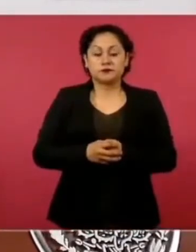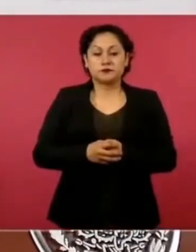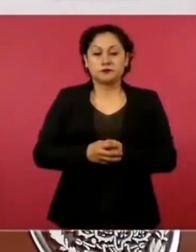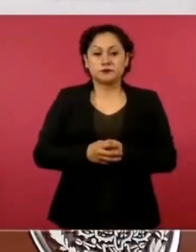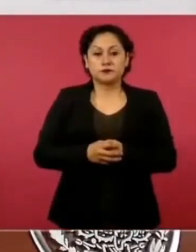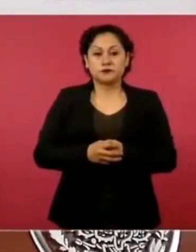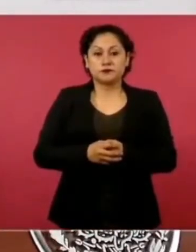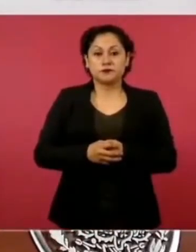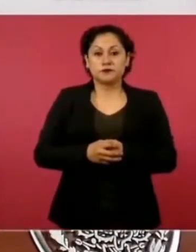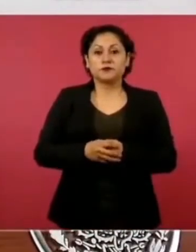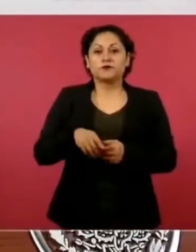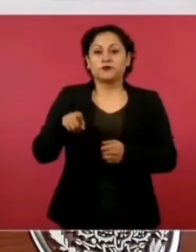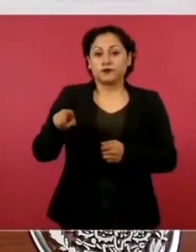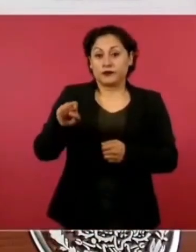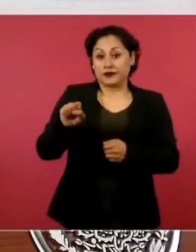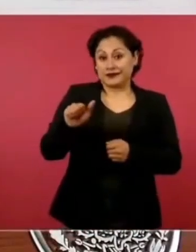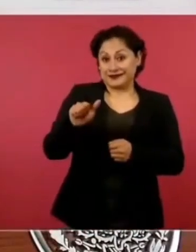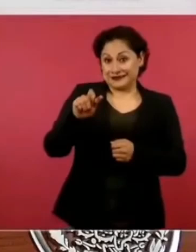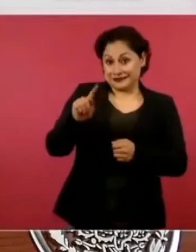director del SAT,